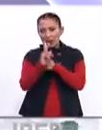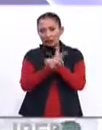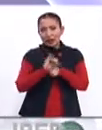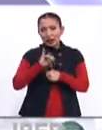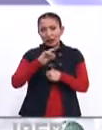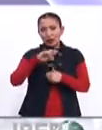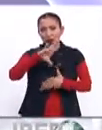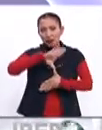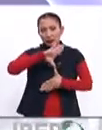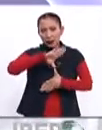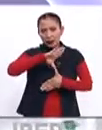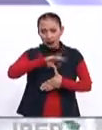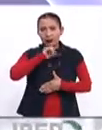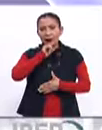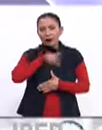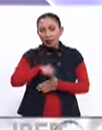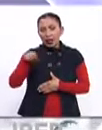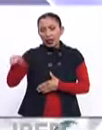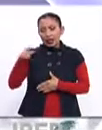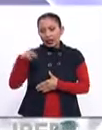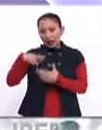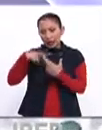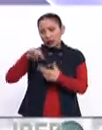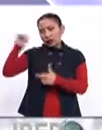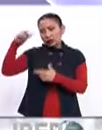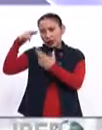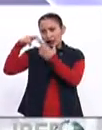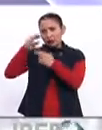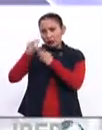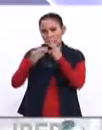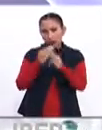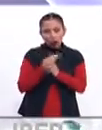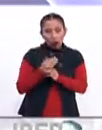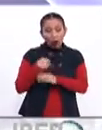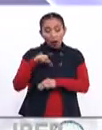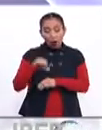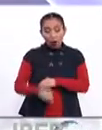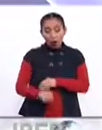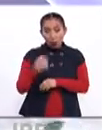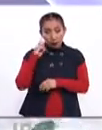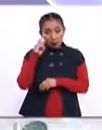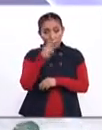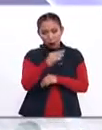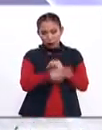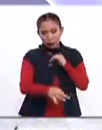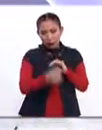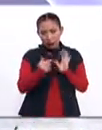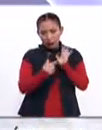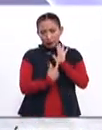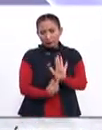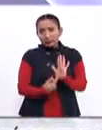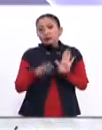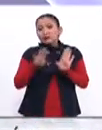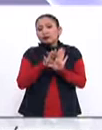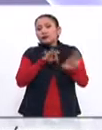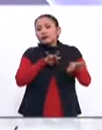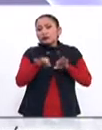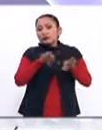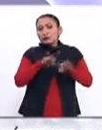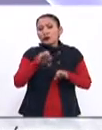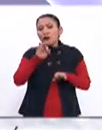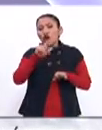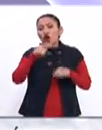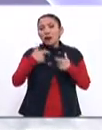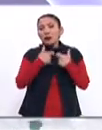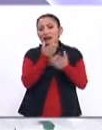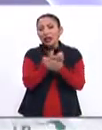de Iberoamérica y también entre esta región y otras regiones del mundo. En la entrega de hoy, en nuestra última entrega, veremos cómo trabaja el Foro